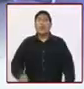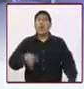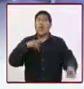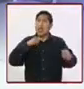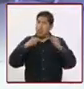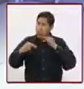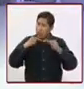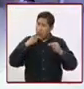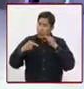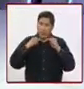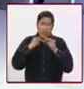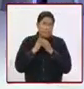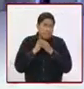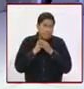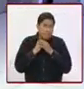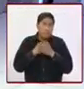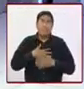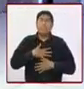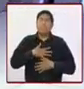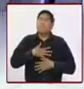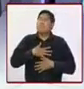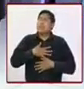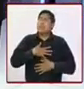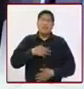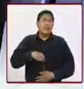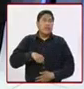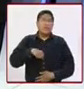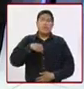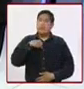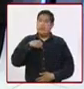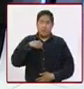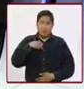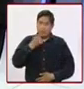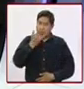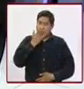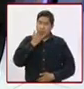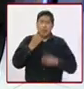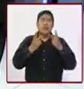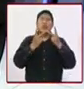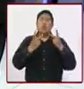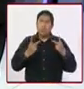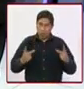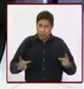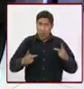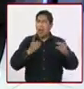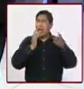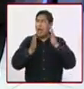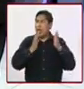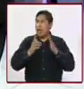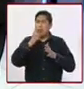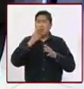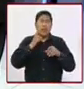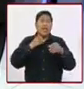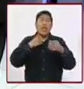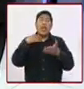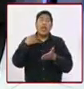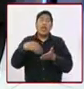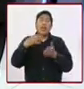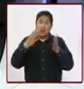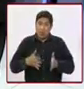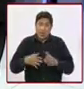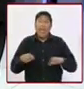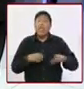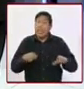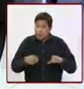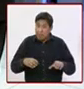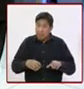una noticia que realmente da orgullo. Y en particular se lo digo, porque esto ha pasado en Potosí. Estamos hablando de una estudiante. ¿Y sabe qué ha hecho